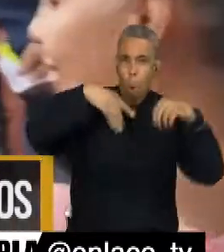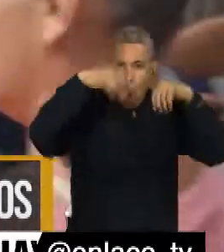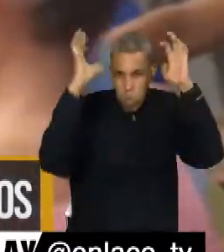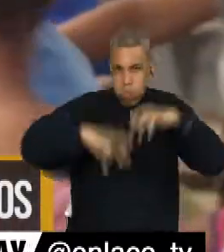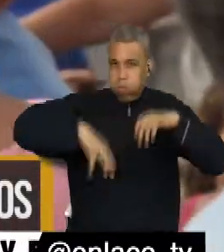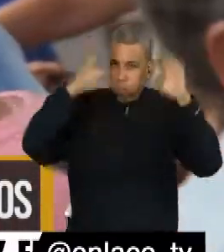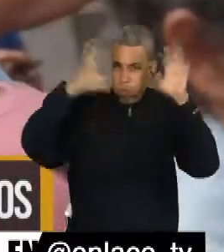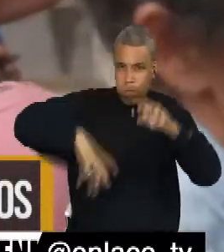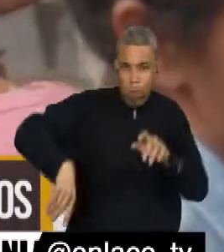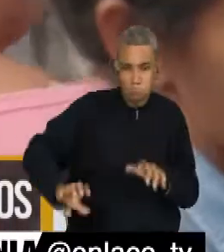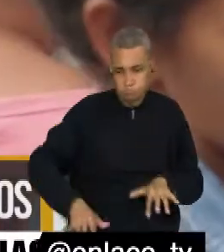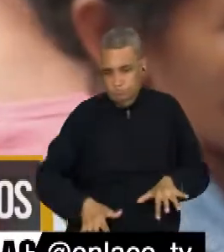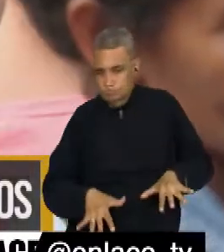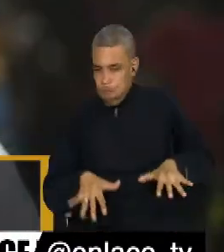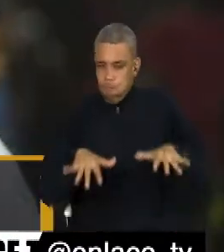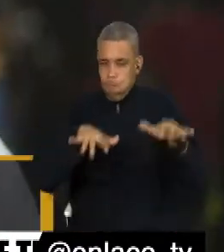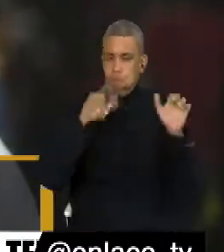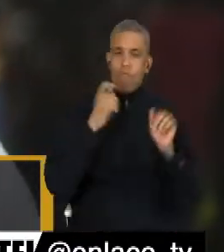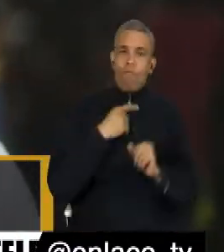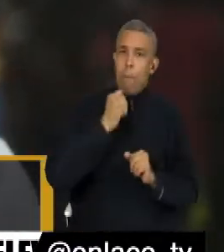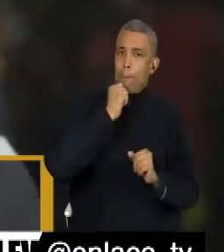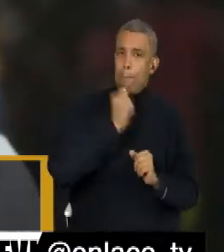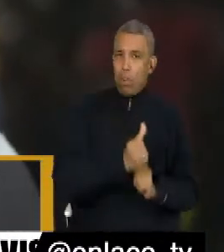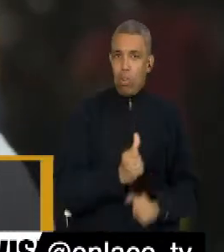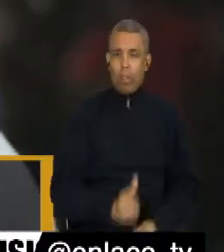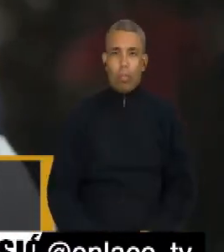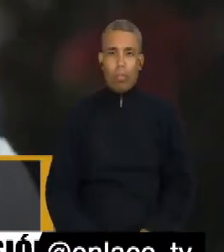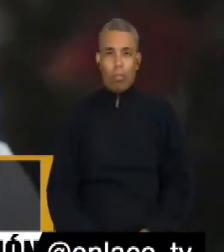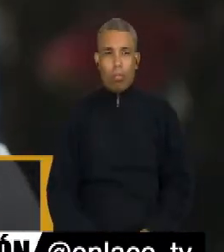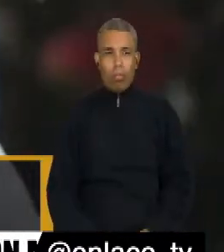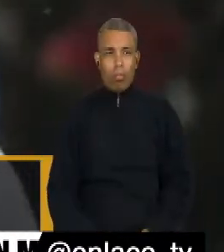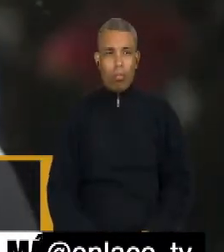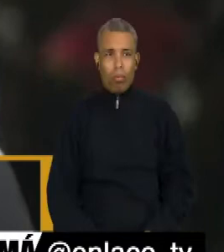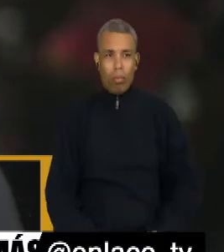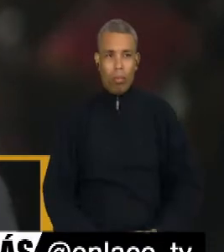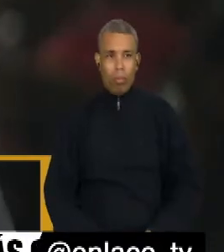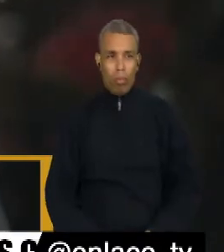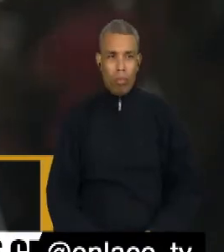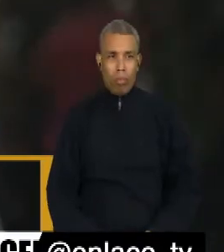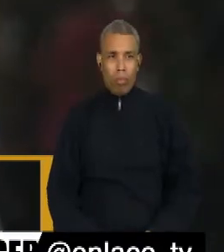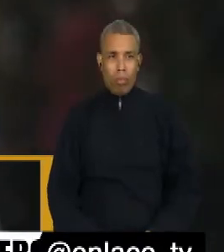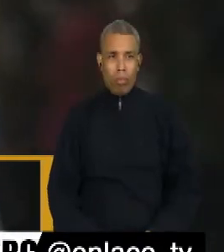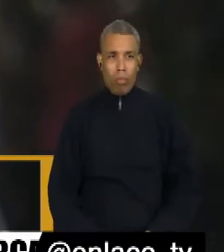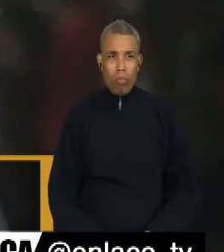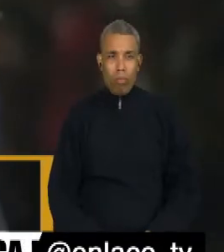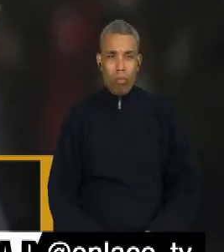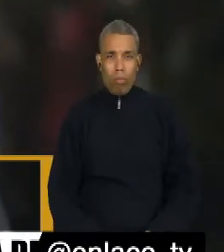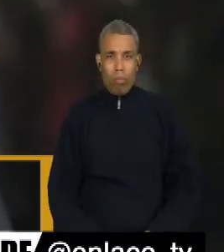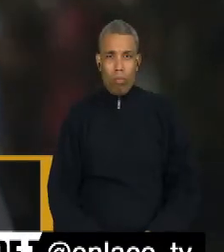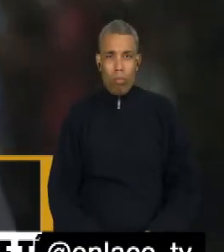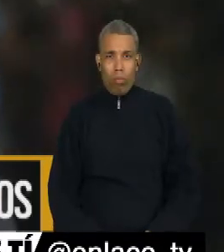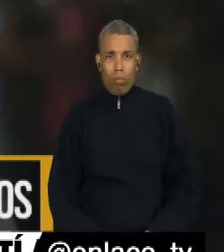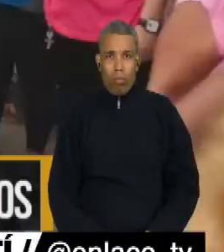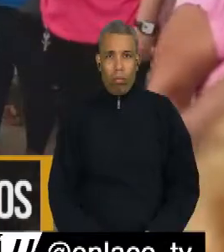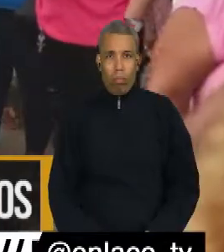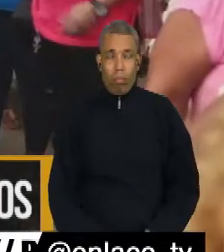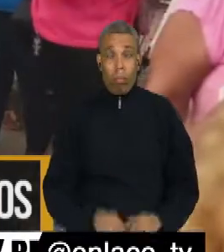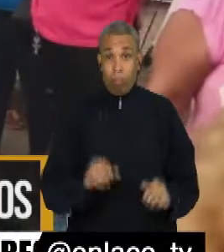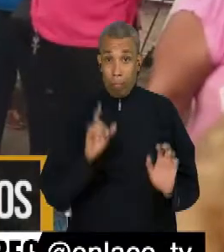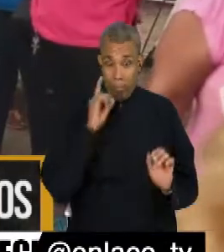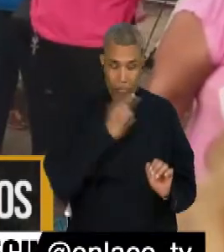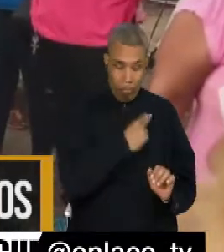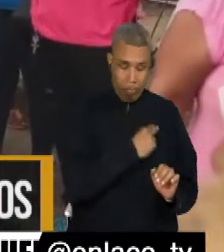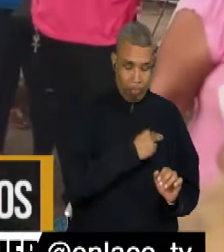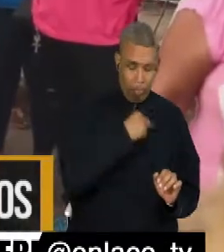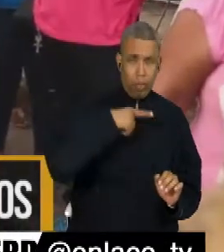gestora social Mariluz Núñez Herrera. En cada punto el Consejo Municipal de Riesgo junto con la Cruz Roja y la Defensa